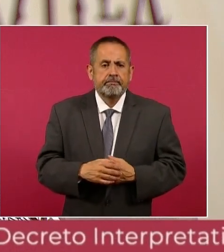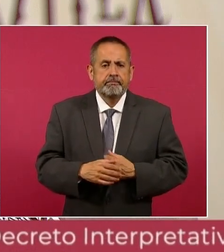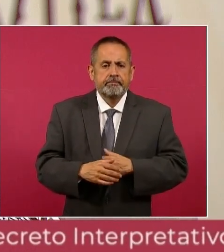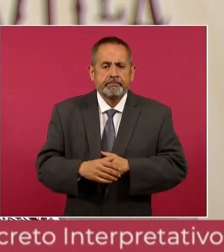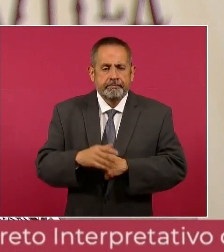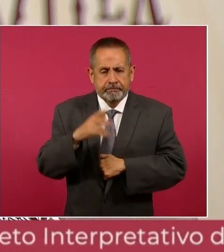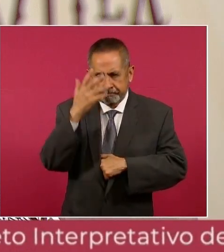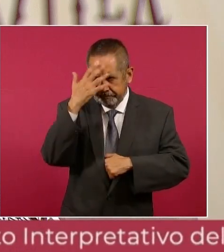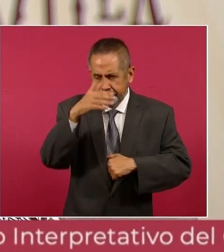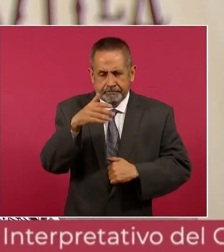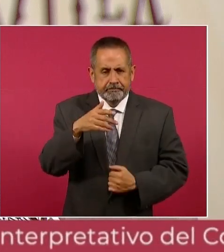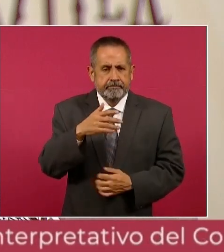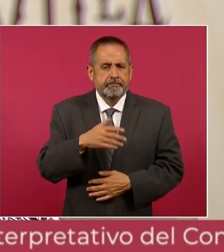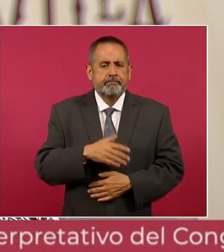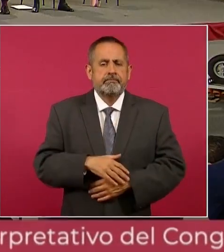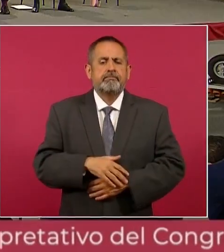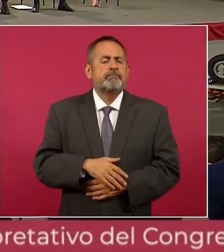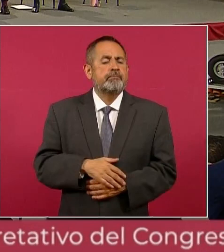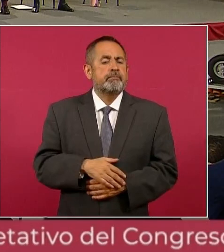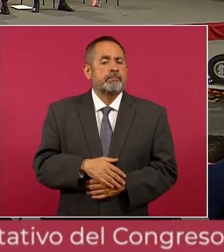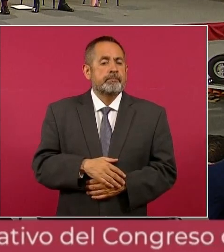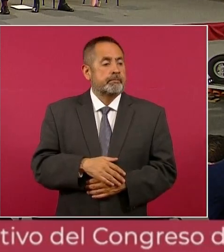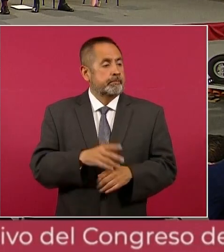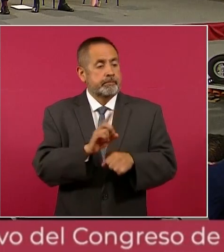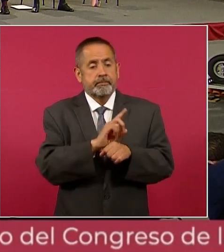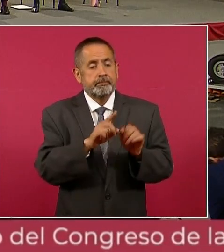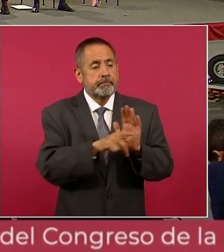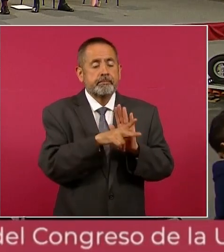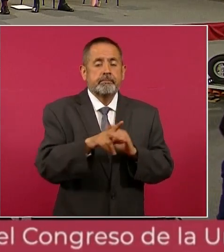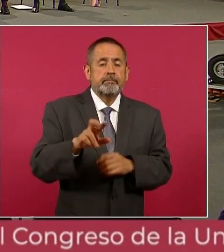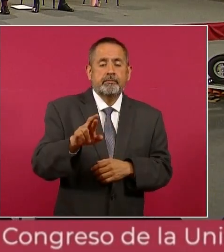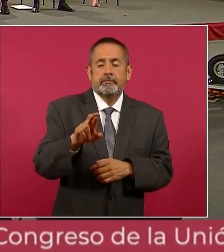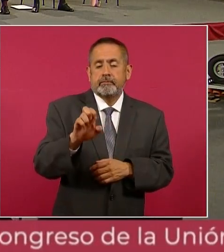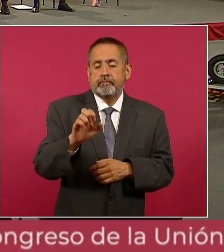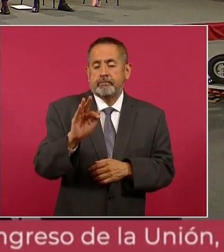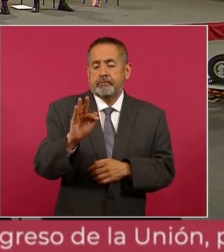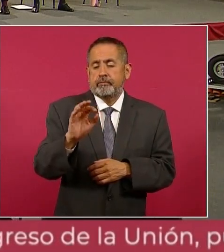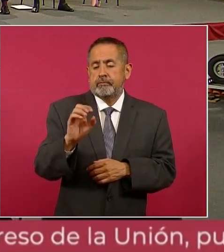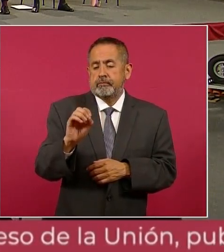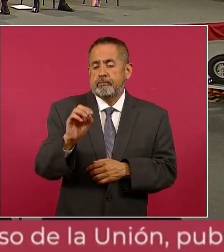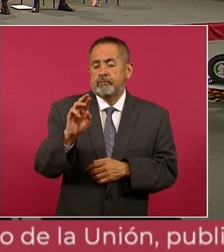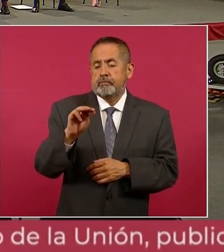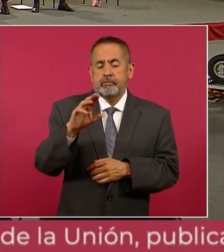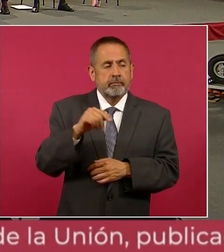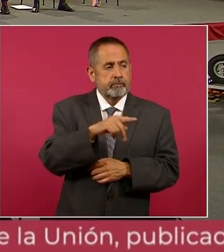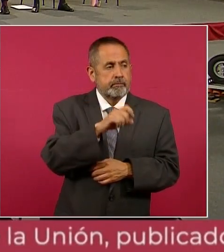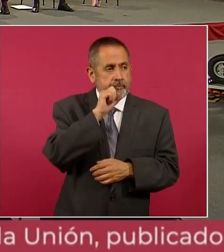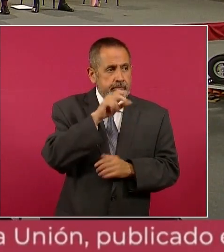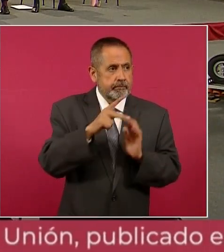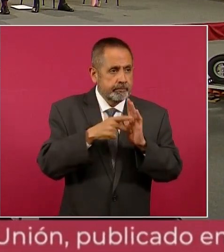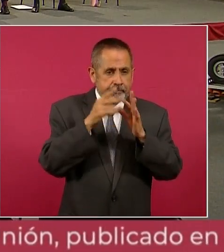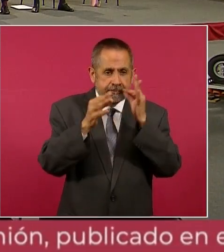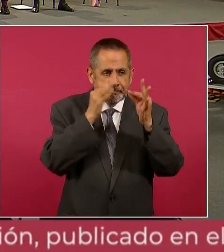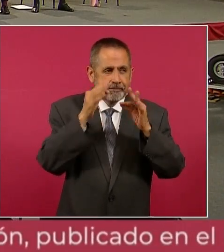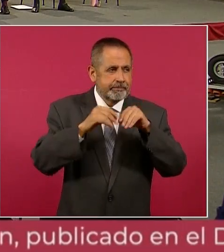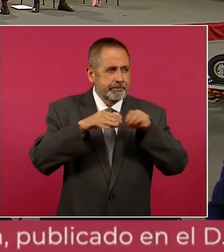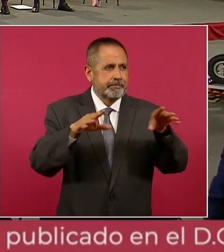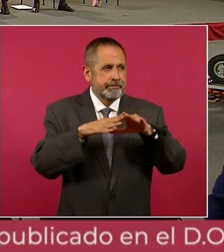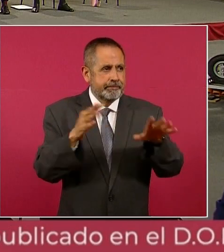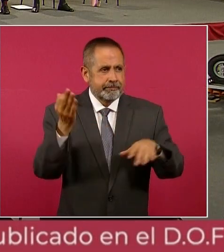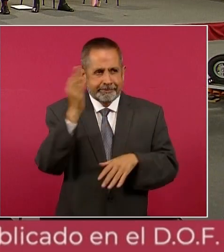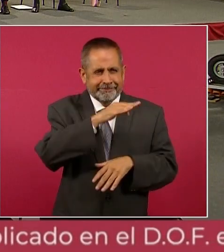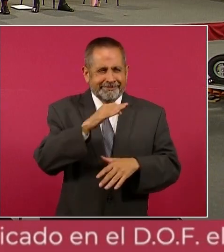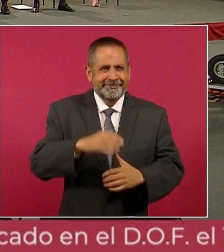Ya saben, casi a diario el periódico Reforma publica noticias falsas contra